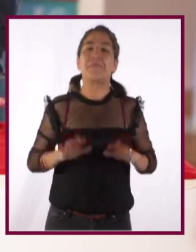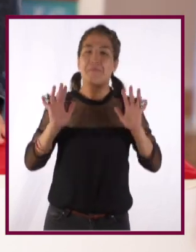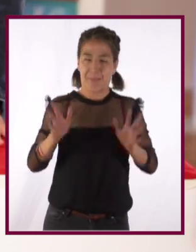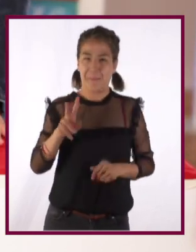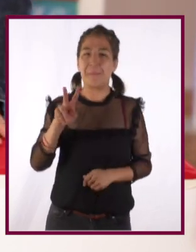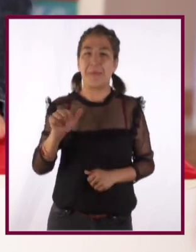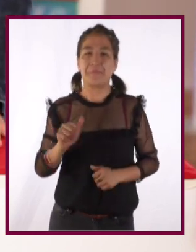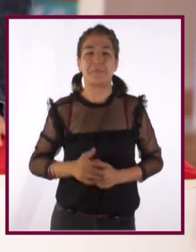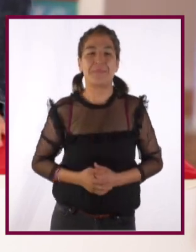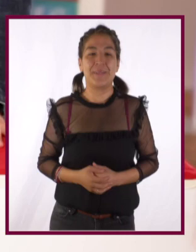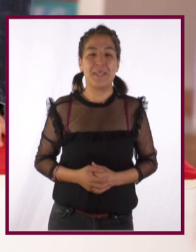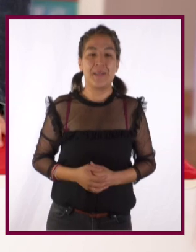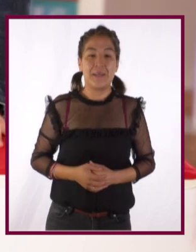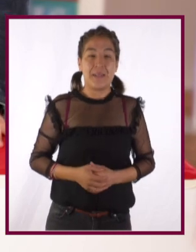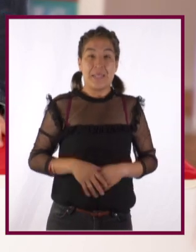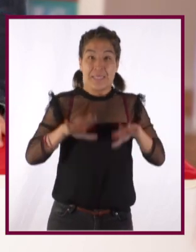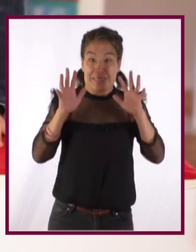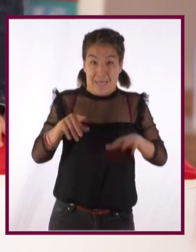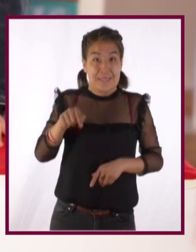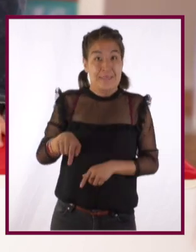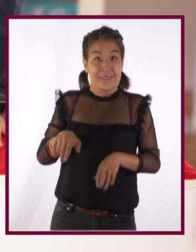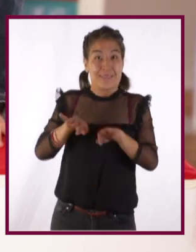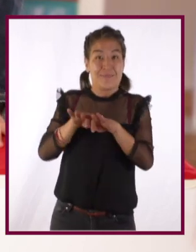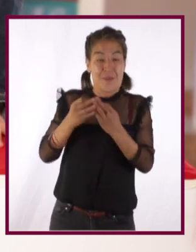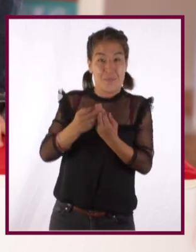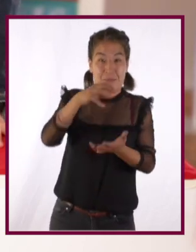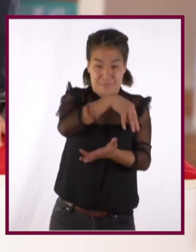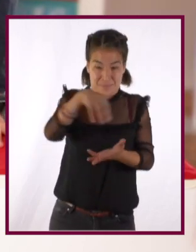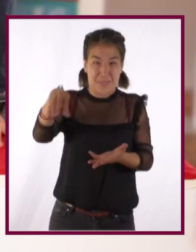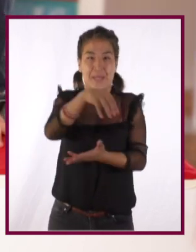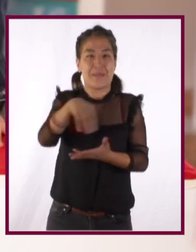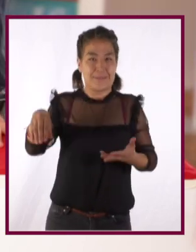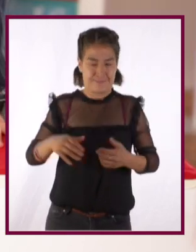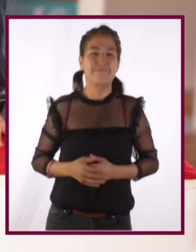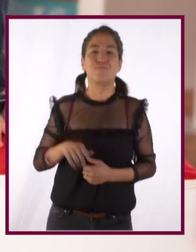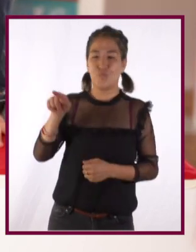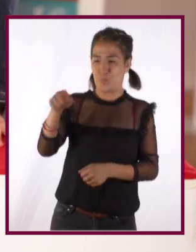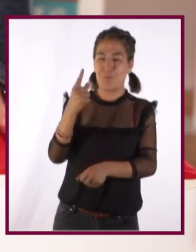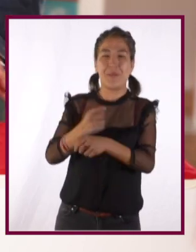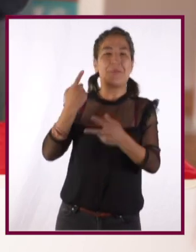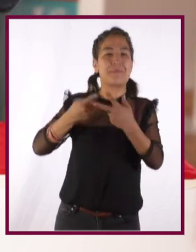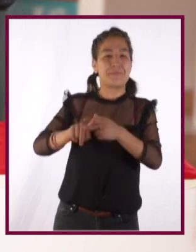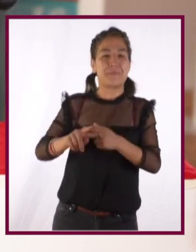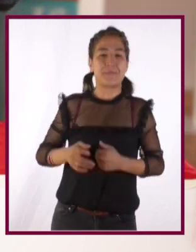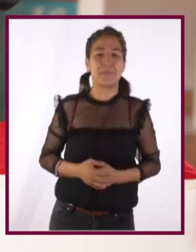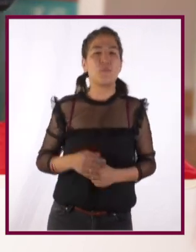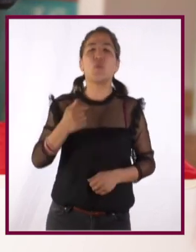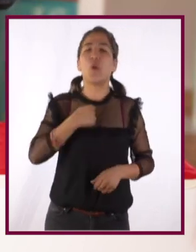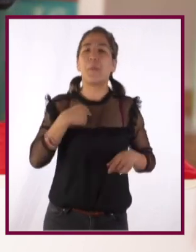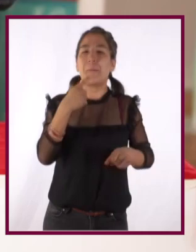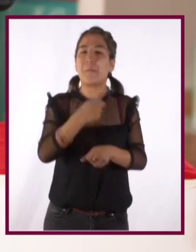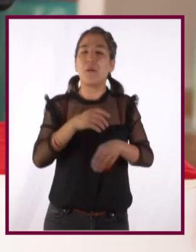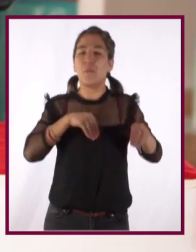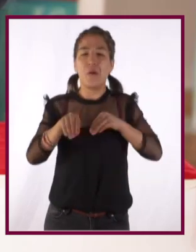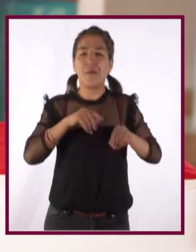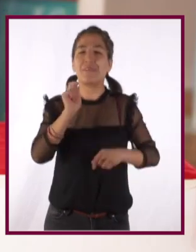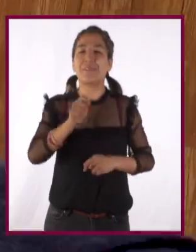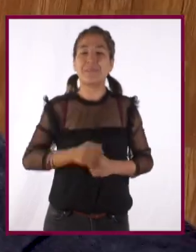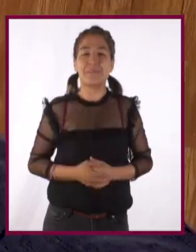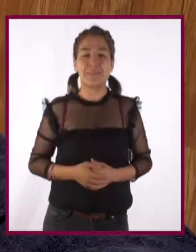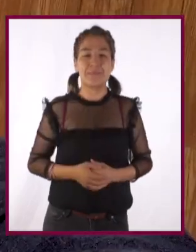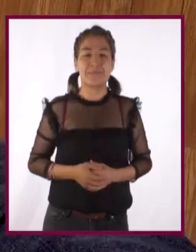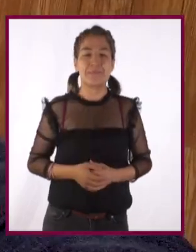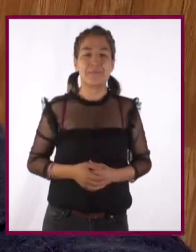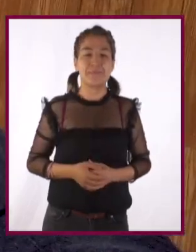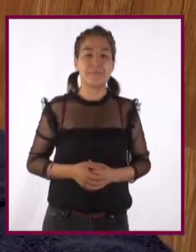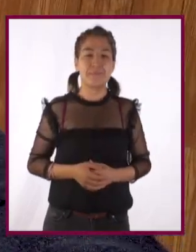excelente, sí. Va. Una vez acomodadas las piezas, ahora sí, comienza, Ernesto. Ok, mi primer movimiento